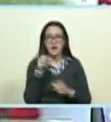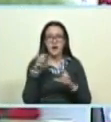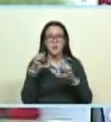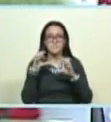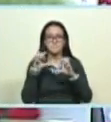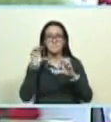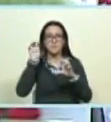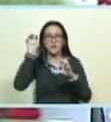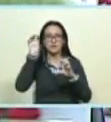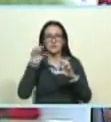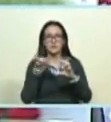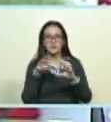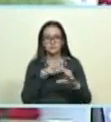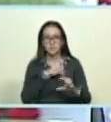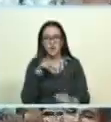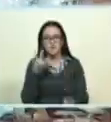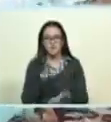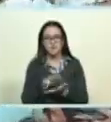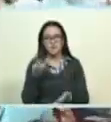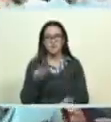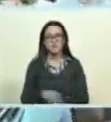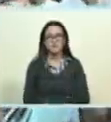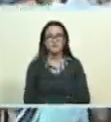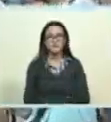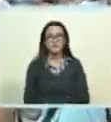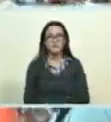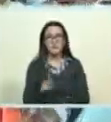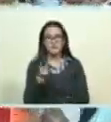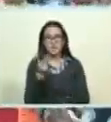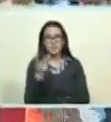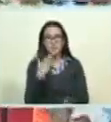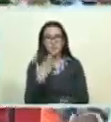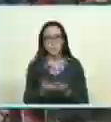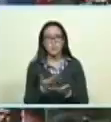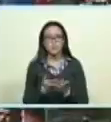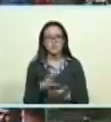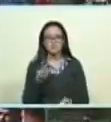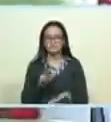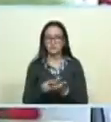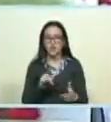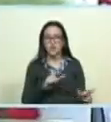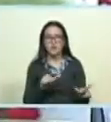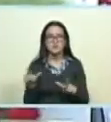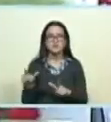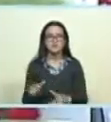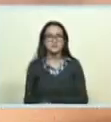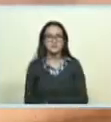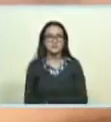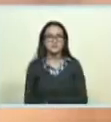de la patria. Aprobado. Las dos propuestas. Aprobado.